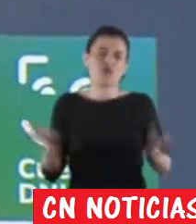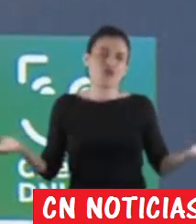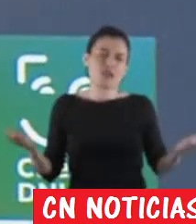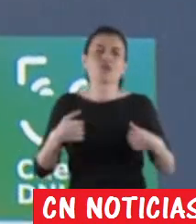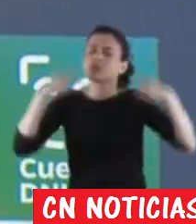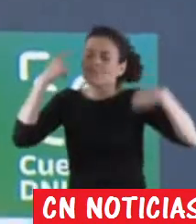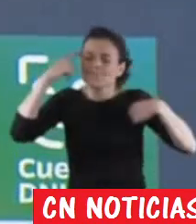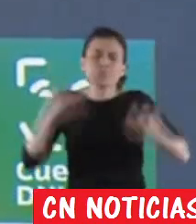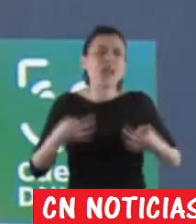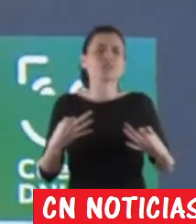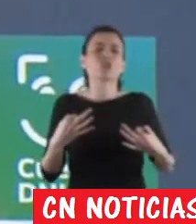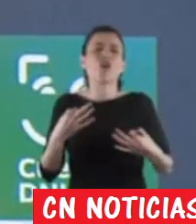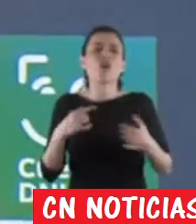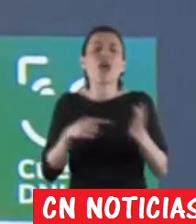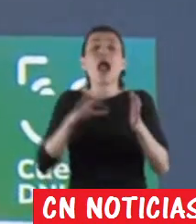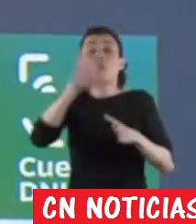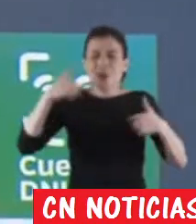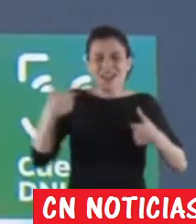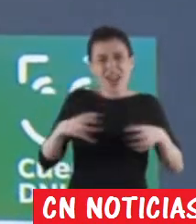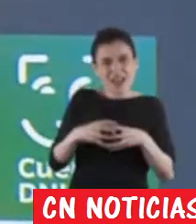desde la provincia de Buenos Aires,